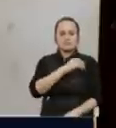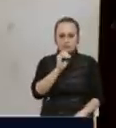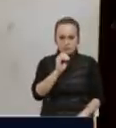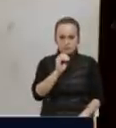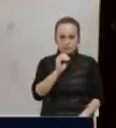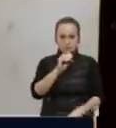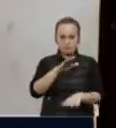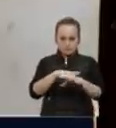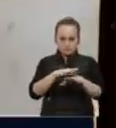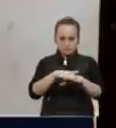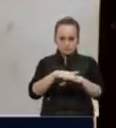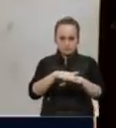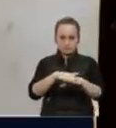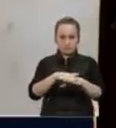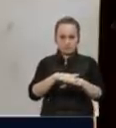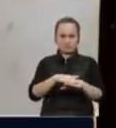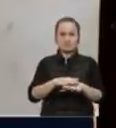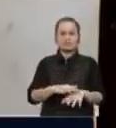Ministro.